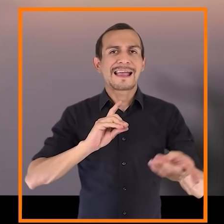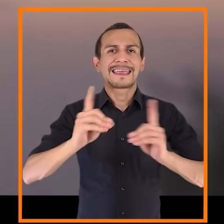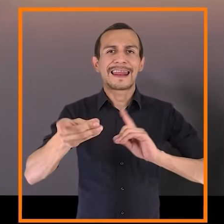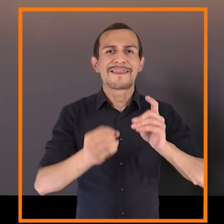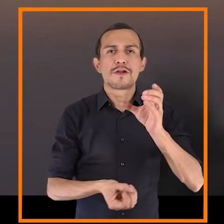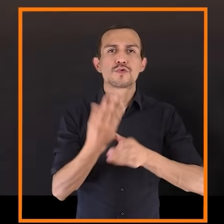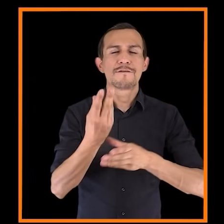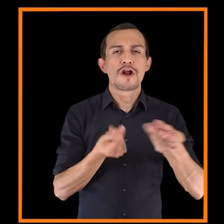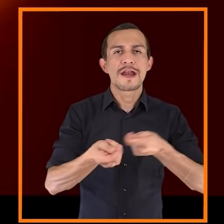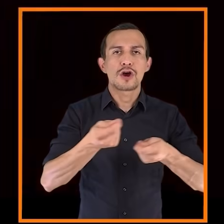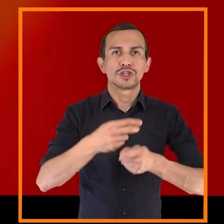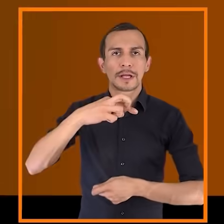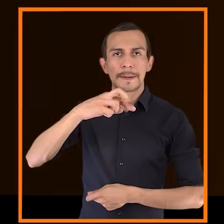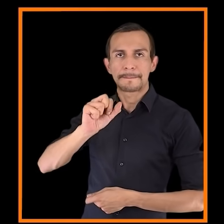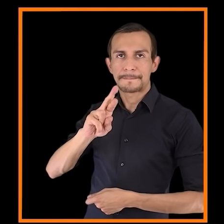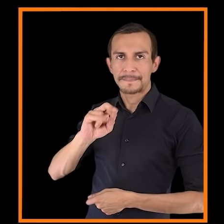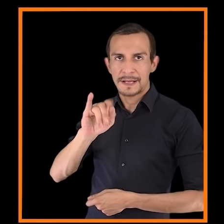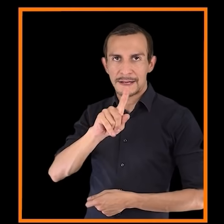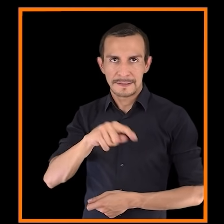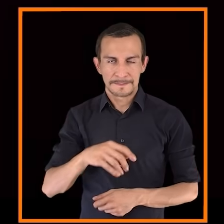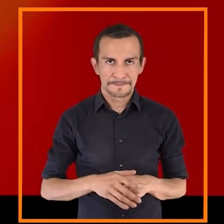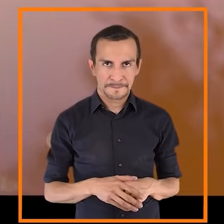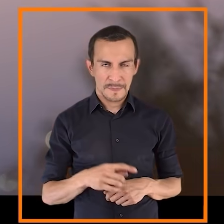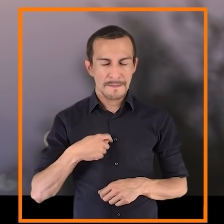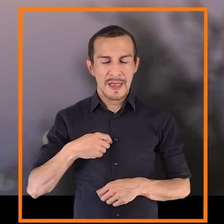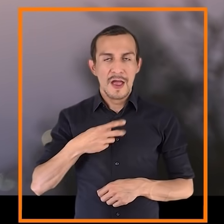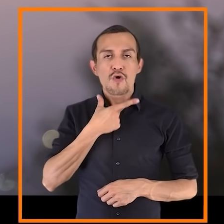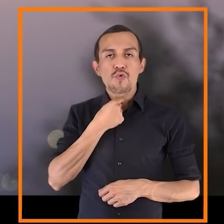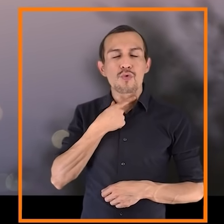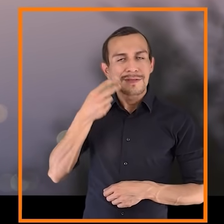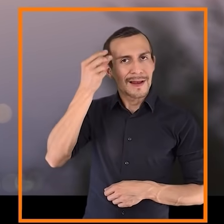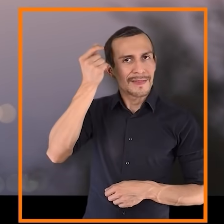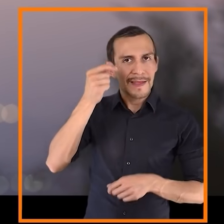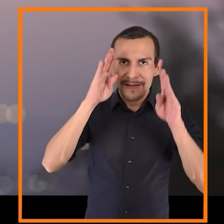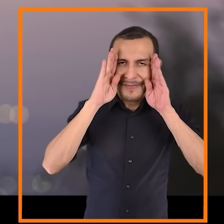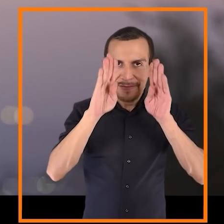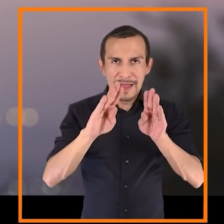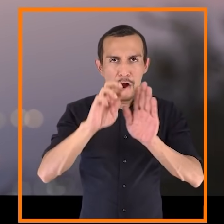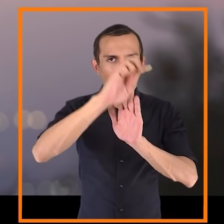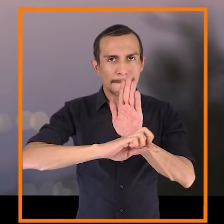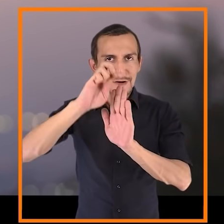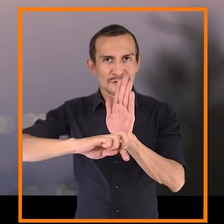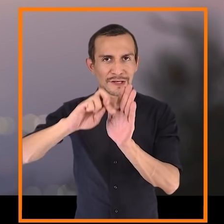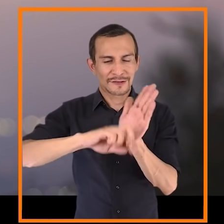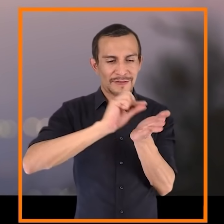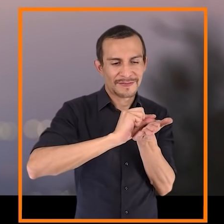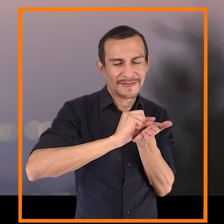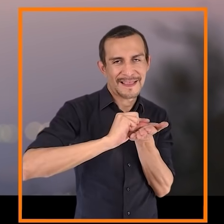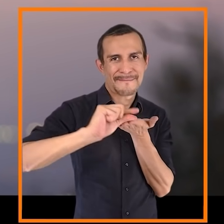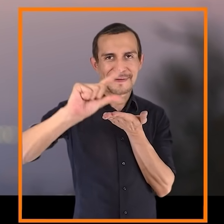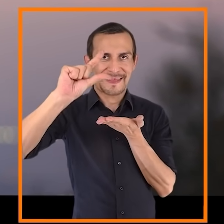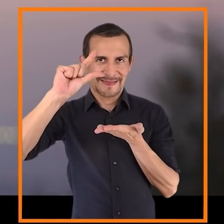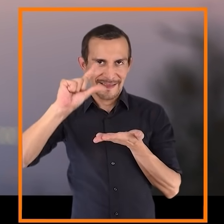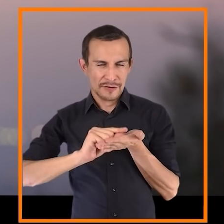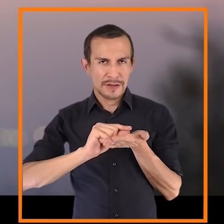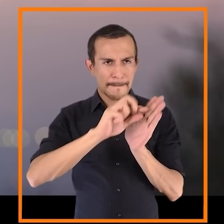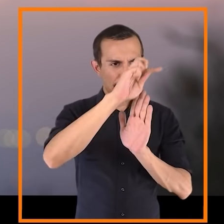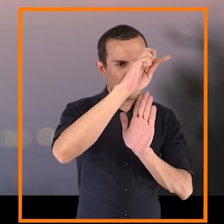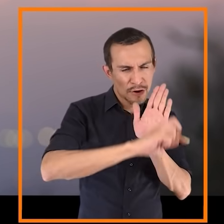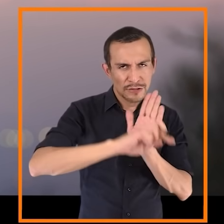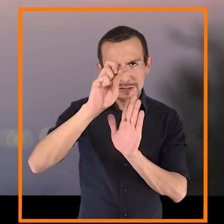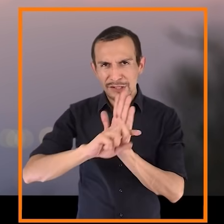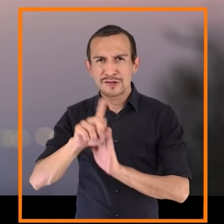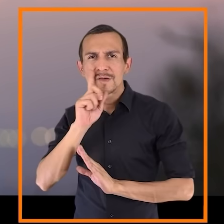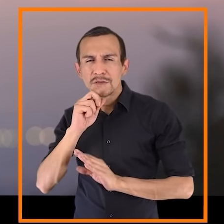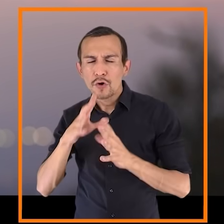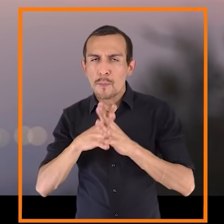gerente de Nuevos Negocios de París. Me entusiasma la idea de escuchar los proyectos de emprendedores,